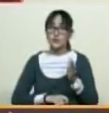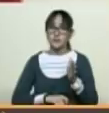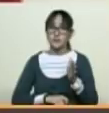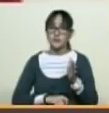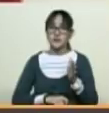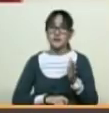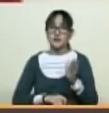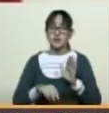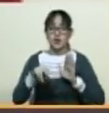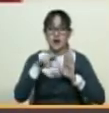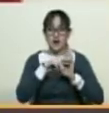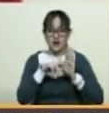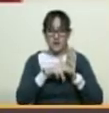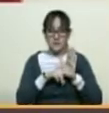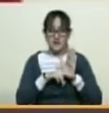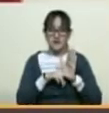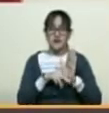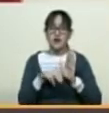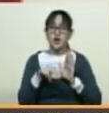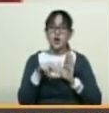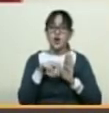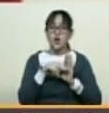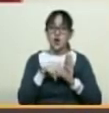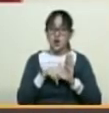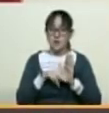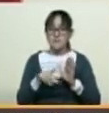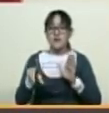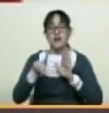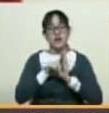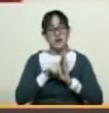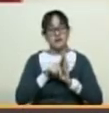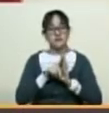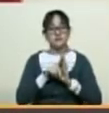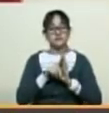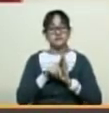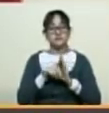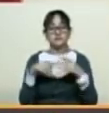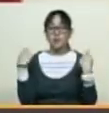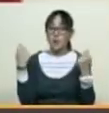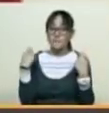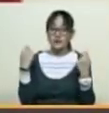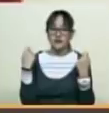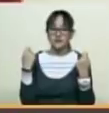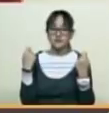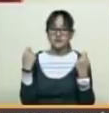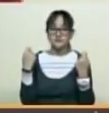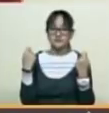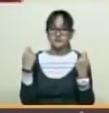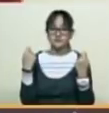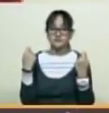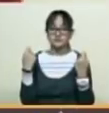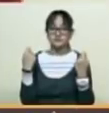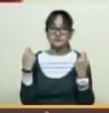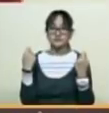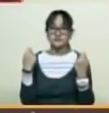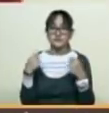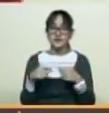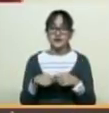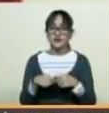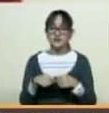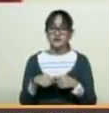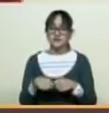absolutamente en el reglamento, en las normas, en la ley, toda aquella propaganda y publicidad que desestimule